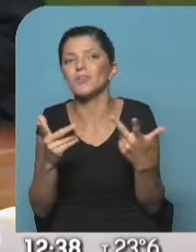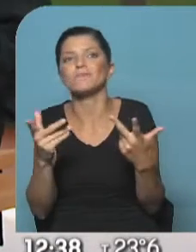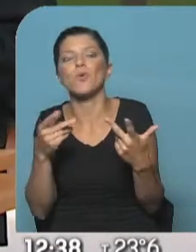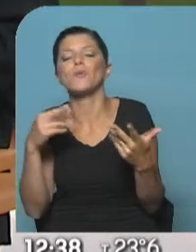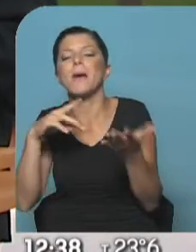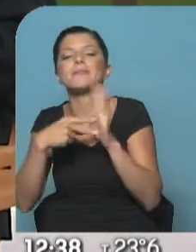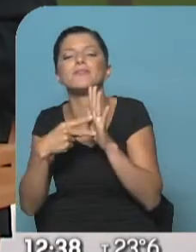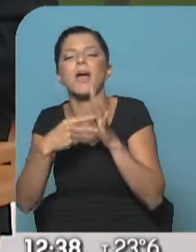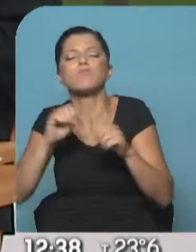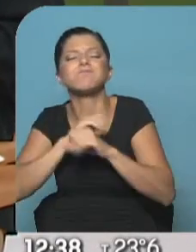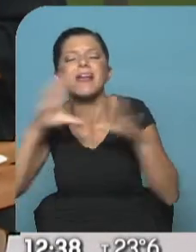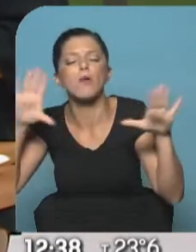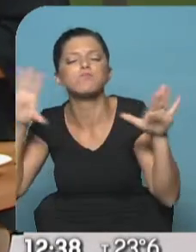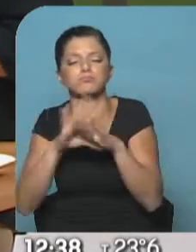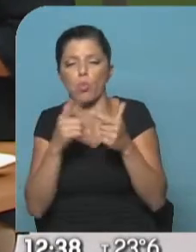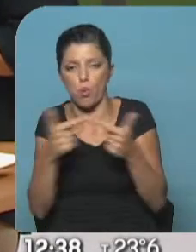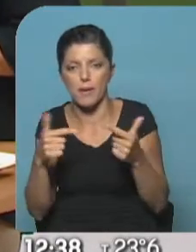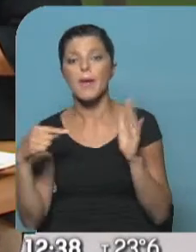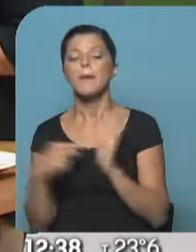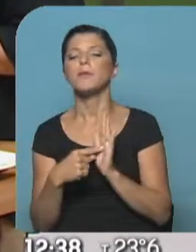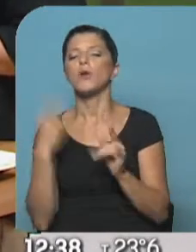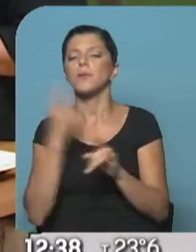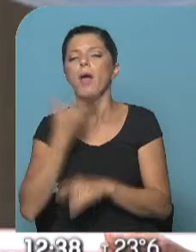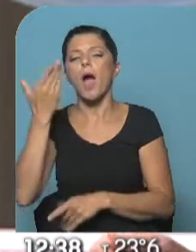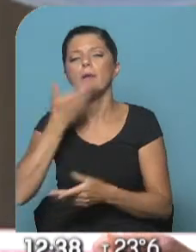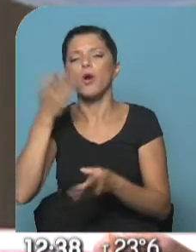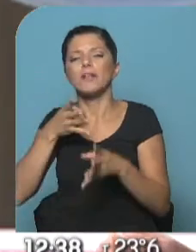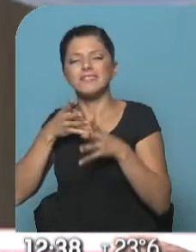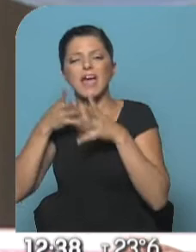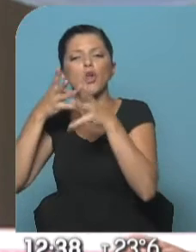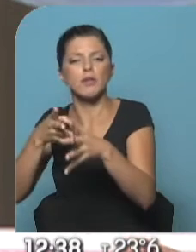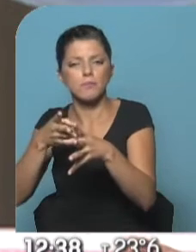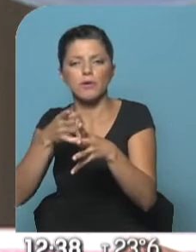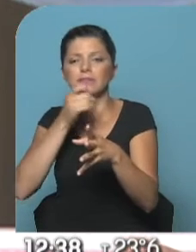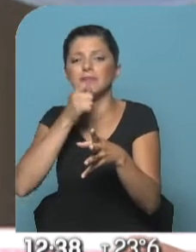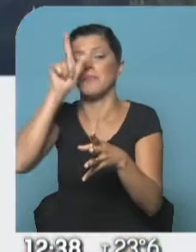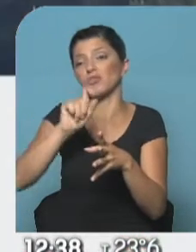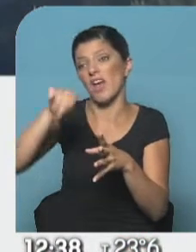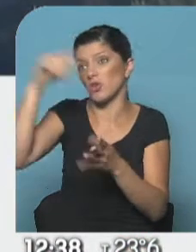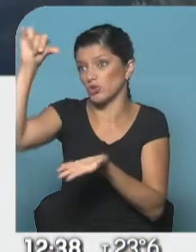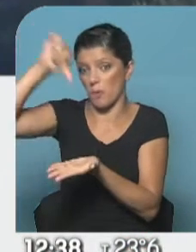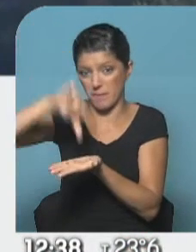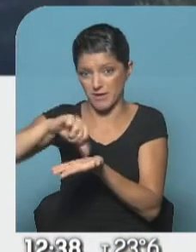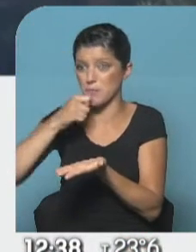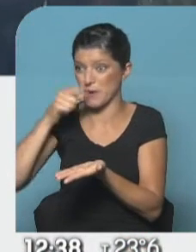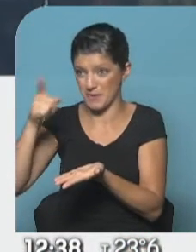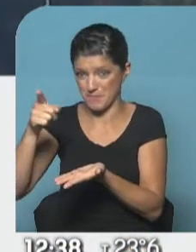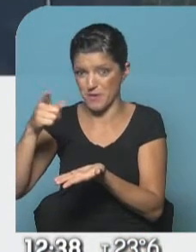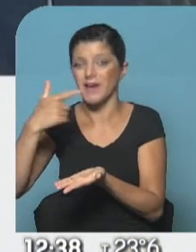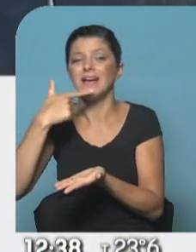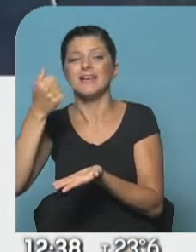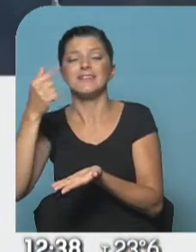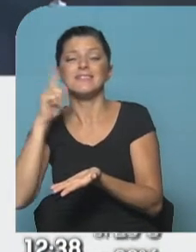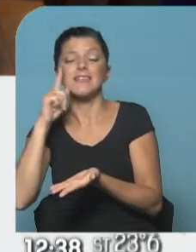pero evidentemente fíjense que hablamos de terrorismo cuando se trata de un extranjero, sí, como es este hombre uzbeco, o cuando se trata de